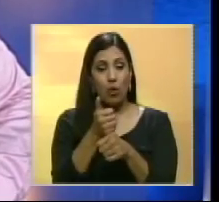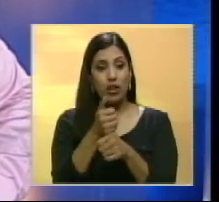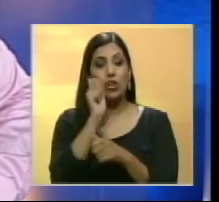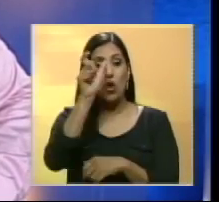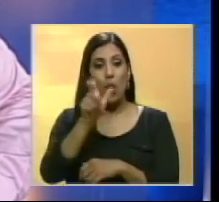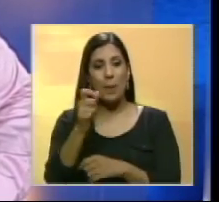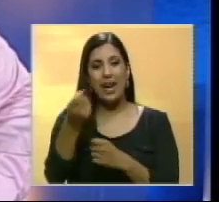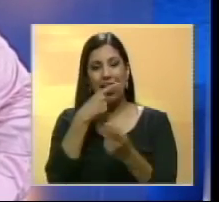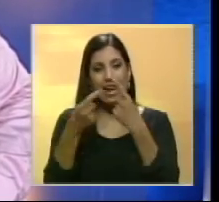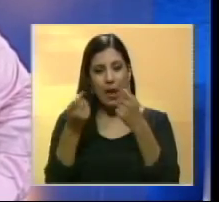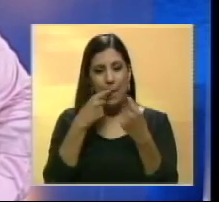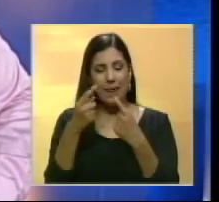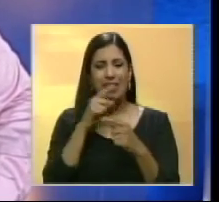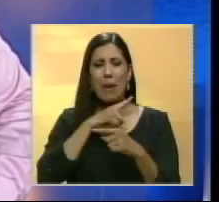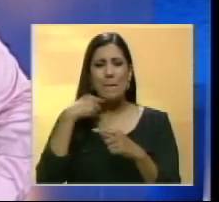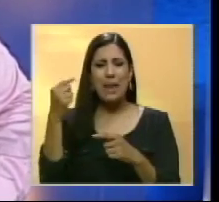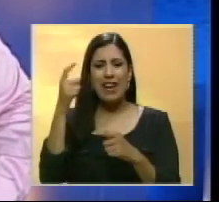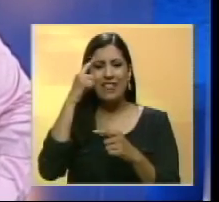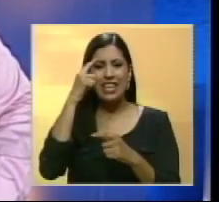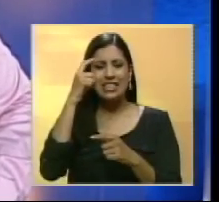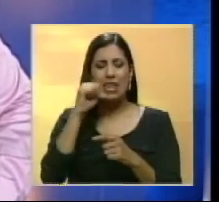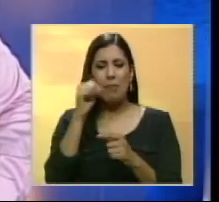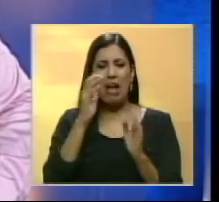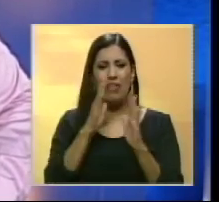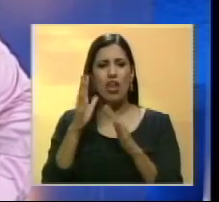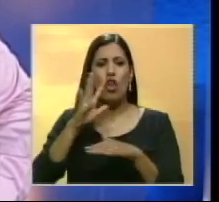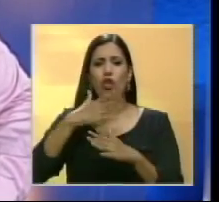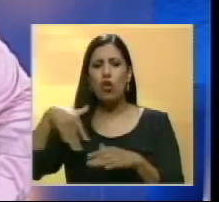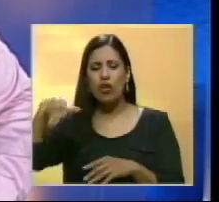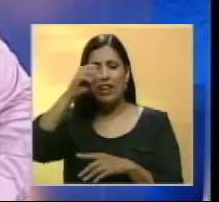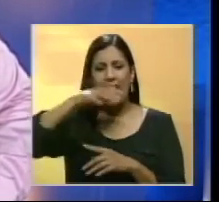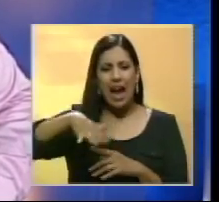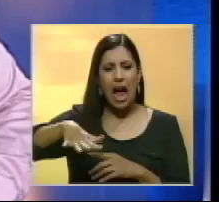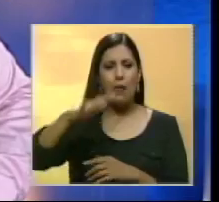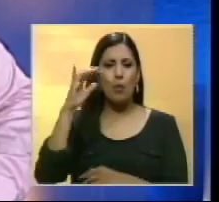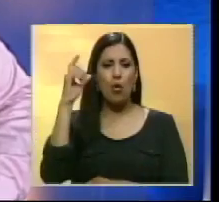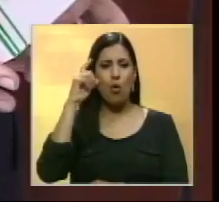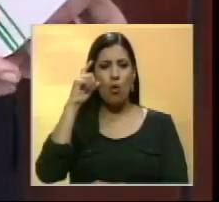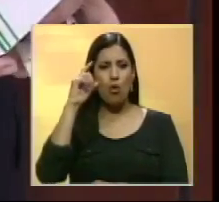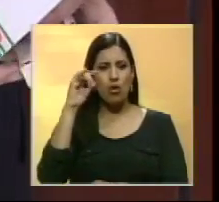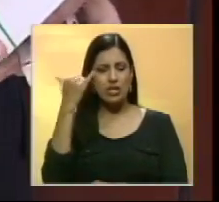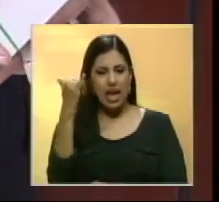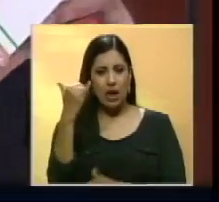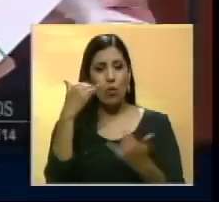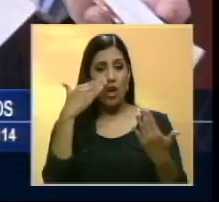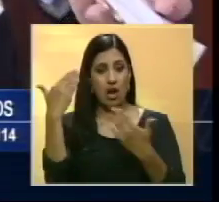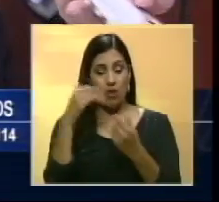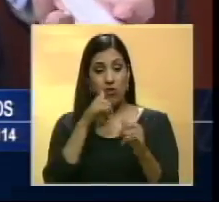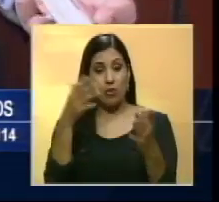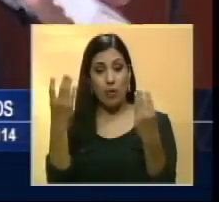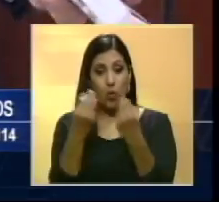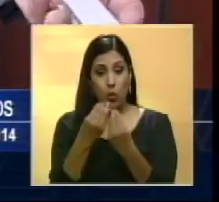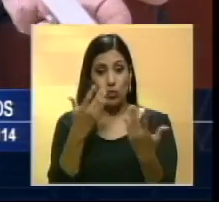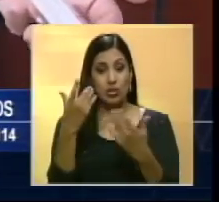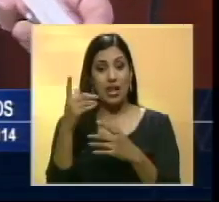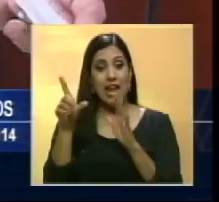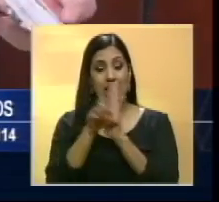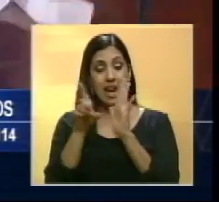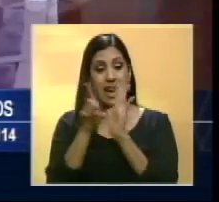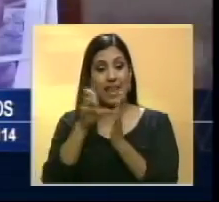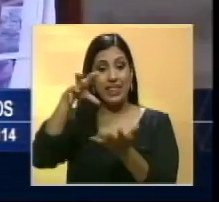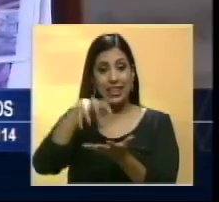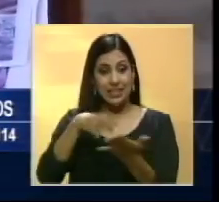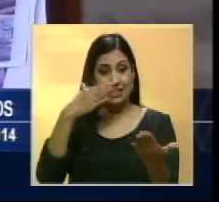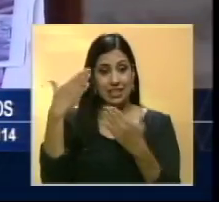lote de medicamentos vencidos en una zona rural del municipio de Uruzual del estado de Yaracuy. Pilieri informó que junto a la legisladora regional